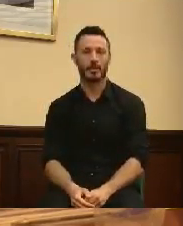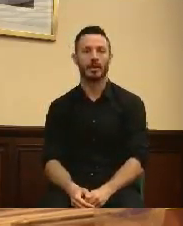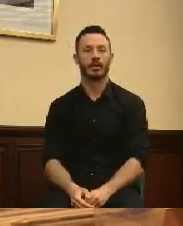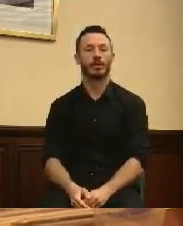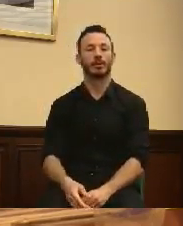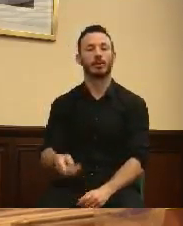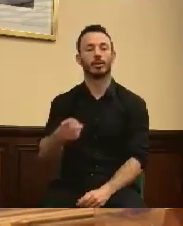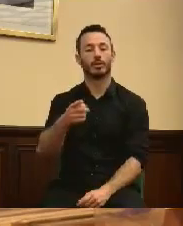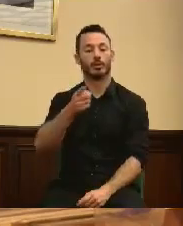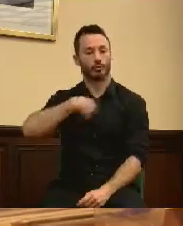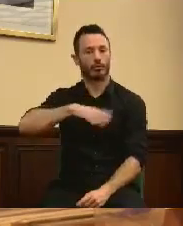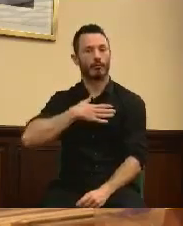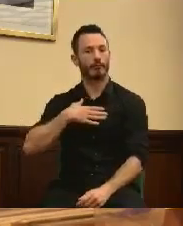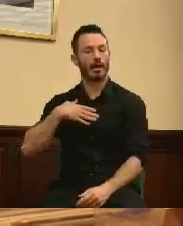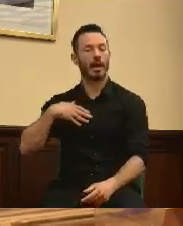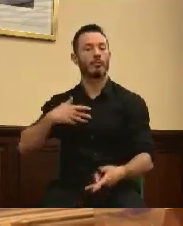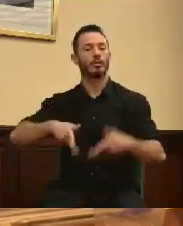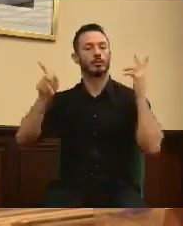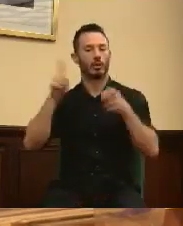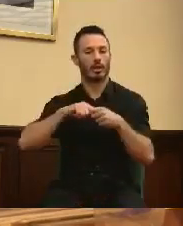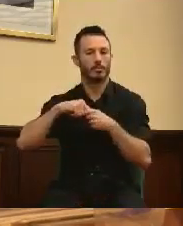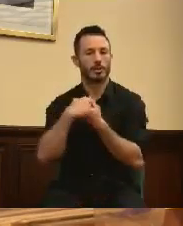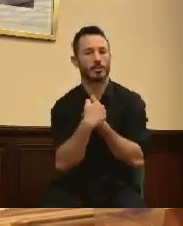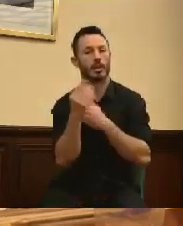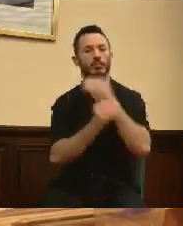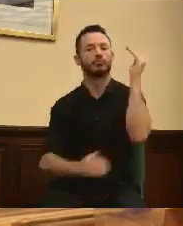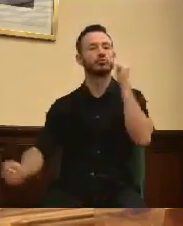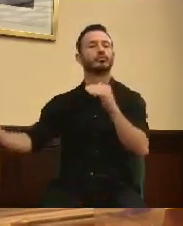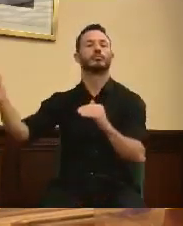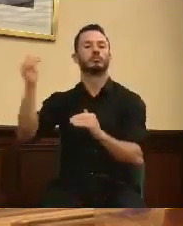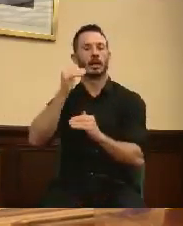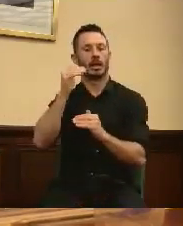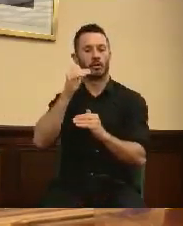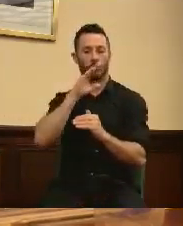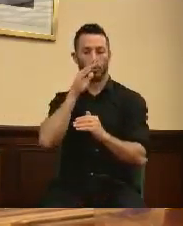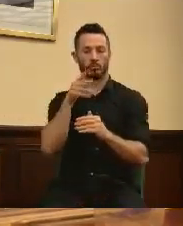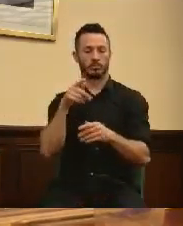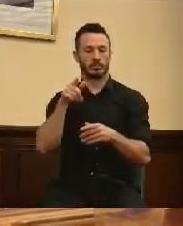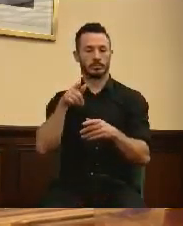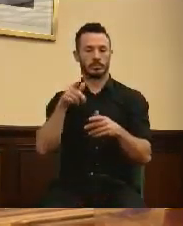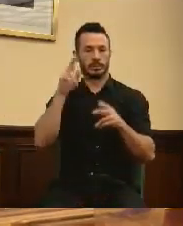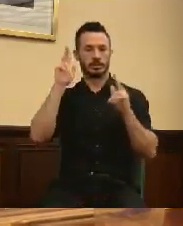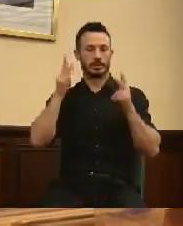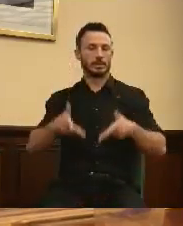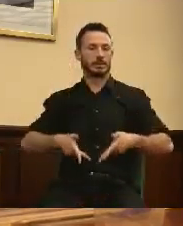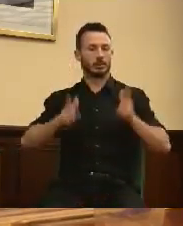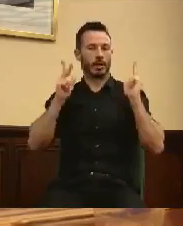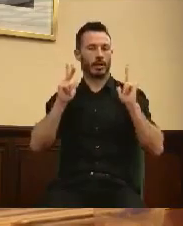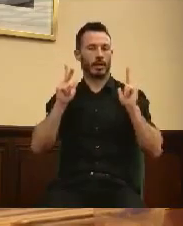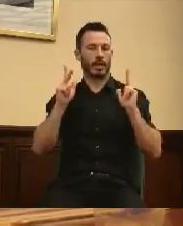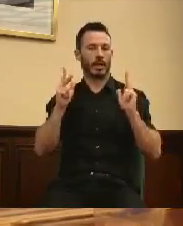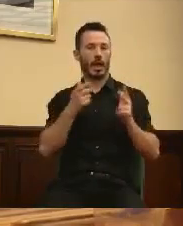la democracia participativa, superadora de la democracia actual. Y desde ahí,